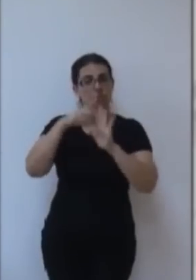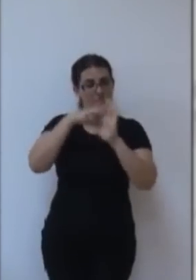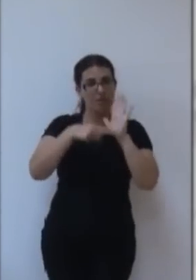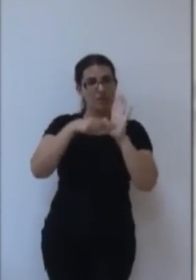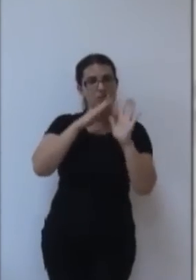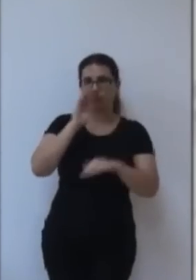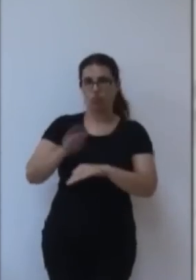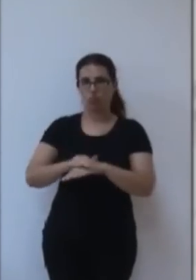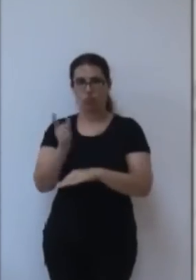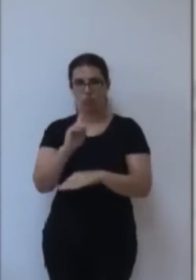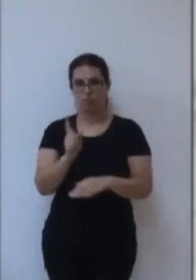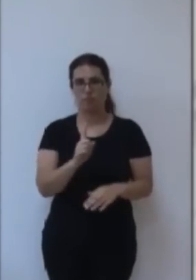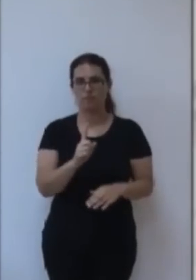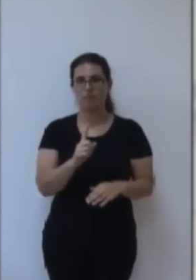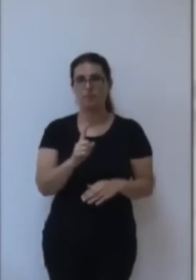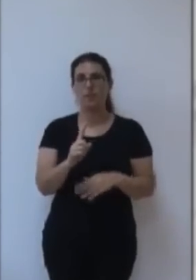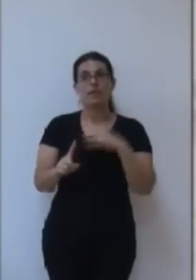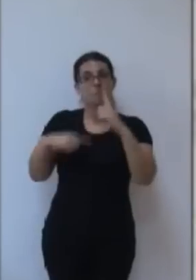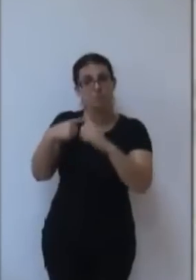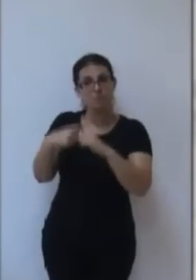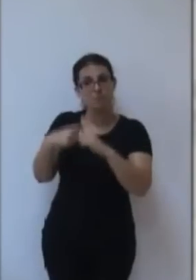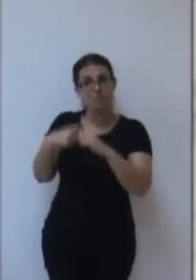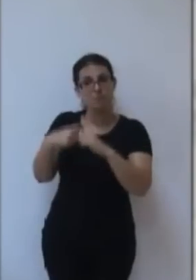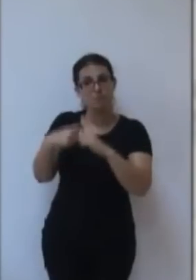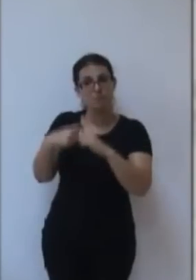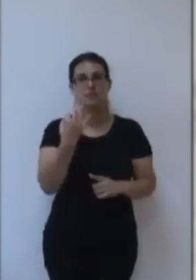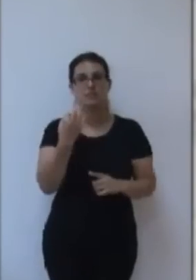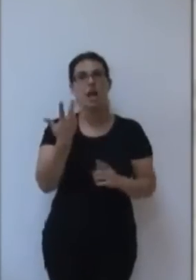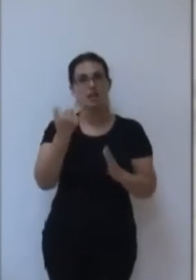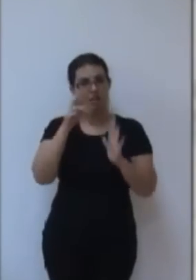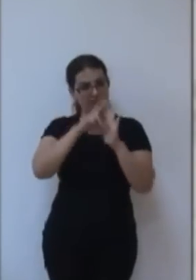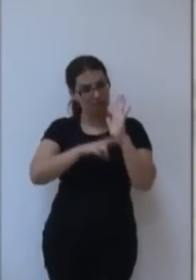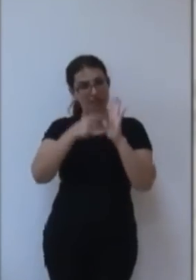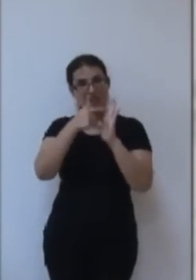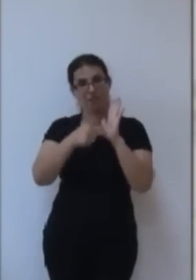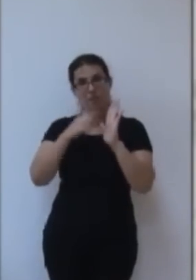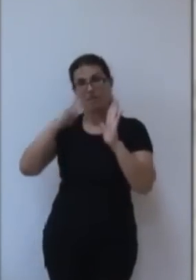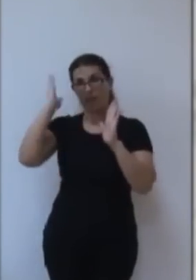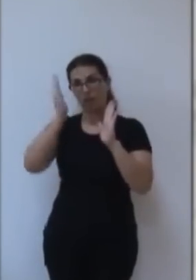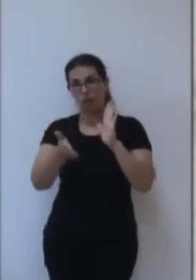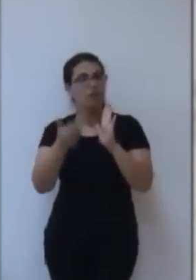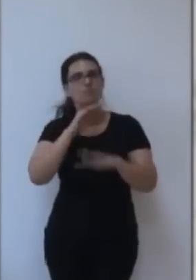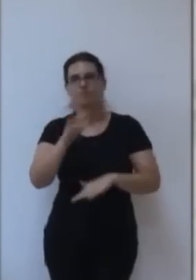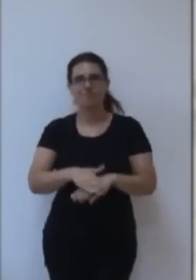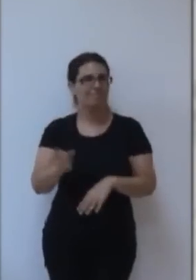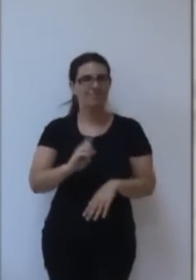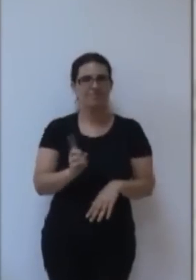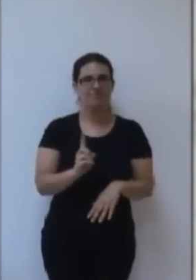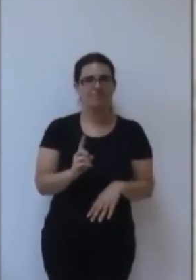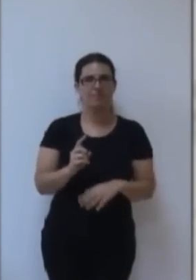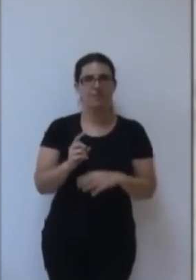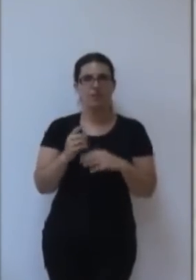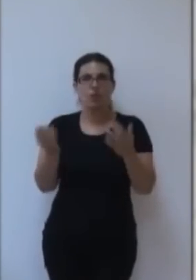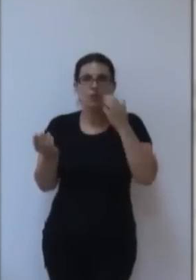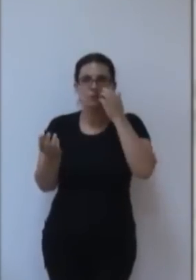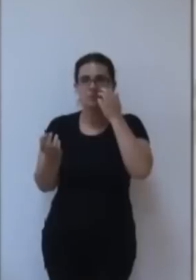está cumpliendo. Y además hay unos regímenes sancionadores que no se están aplicando. Y aquí o te entran